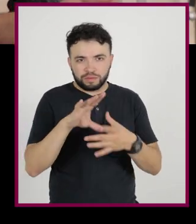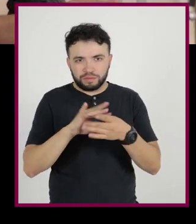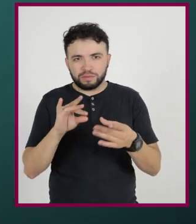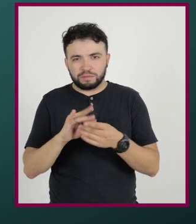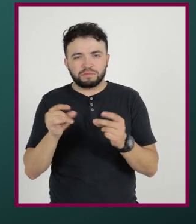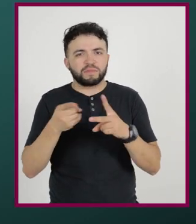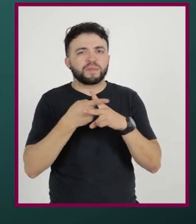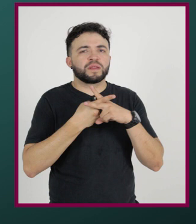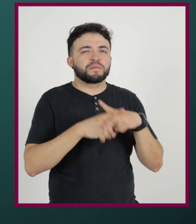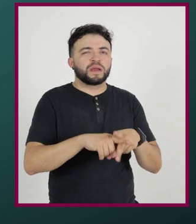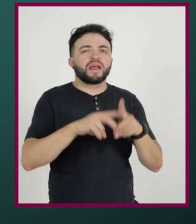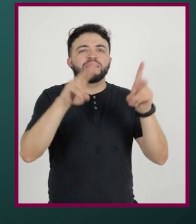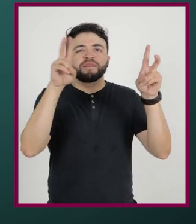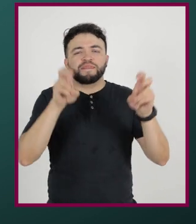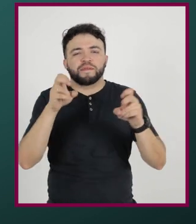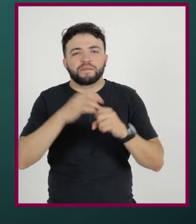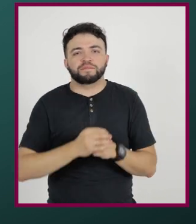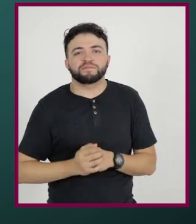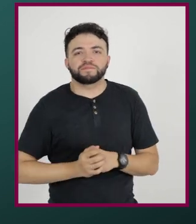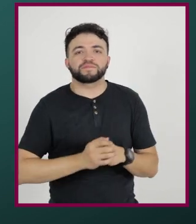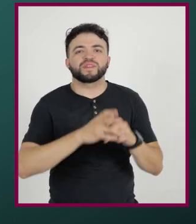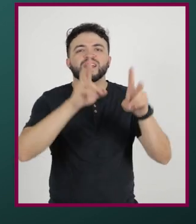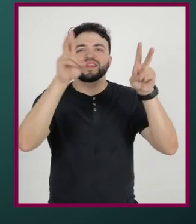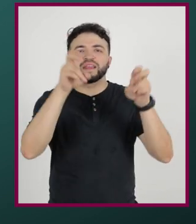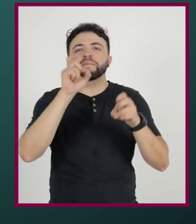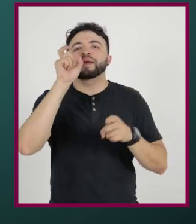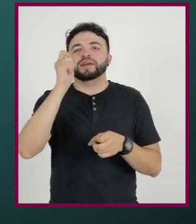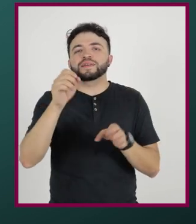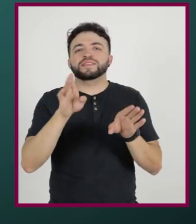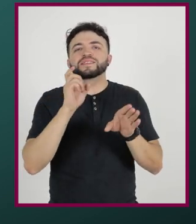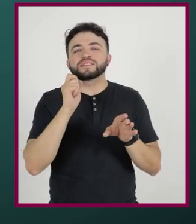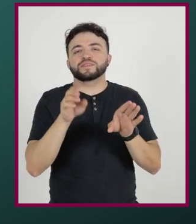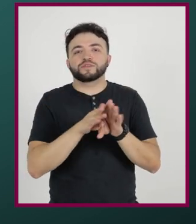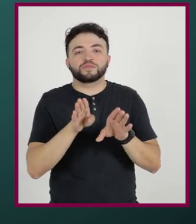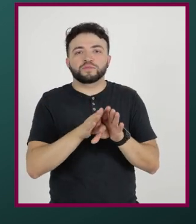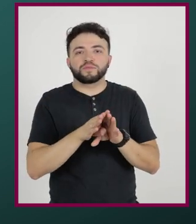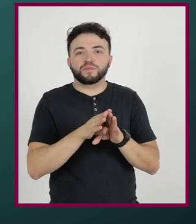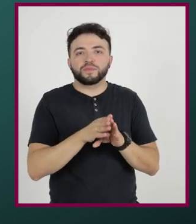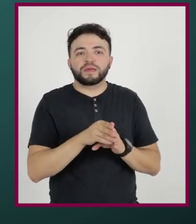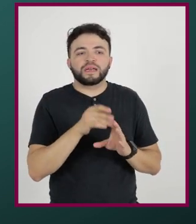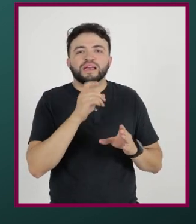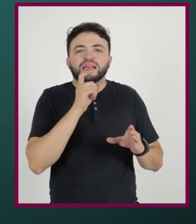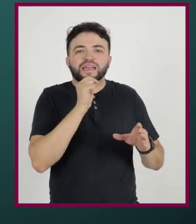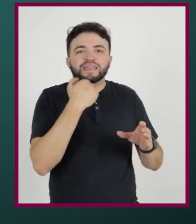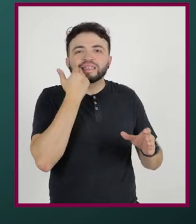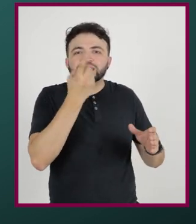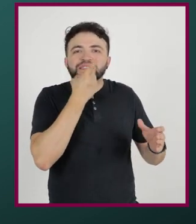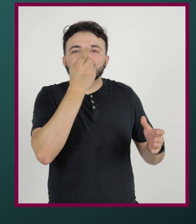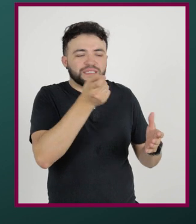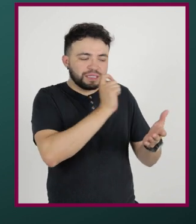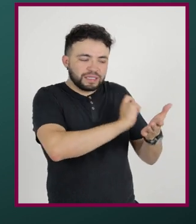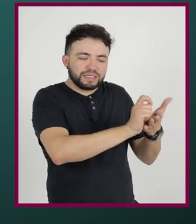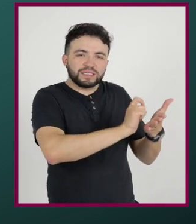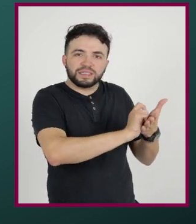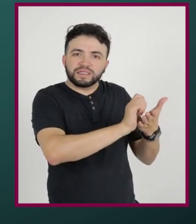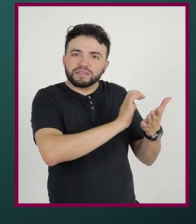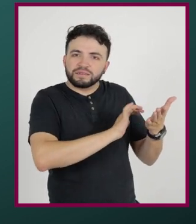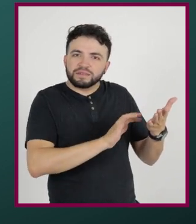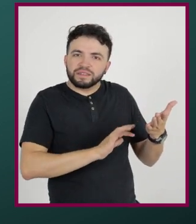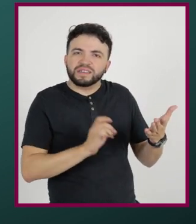estos elementos. Comencemos por el tema. El tema es la trama de la historia, o sea, de lo que trata el texto